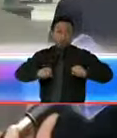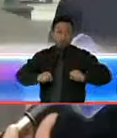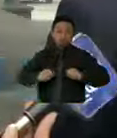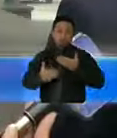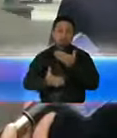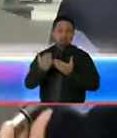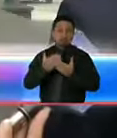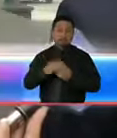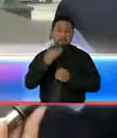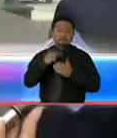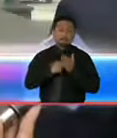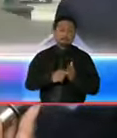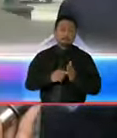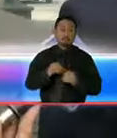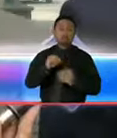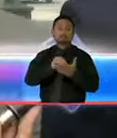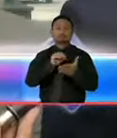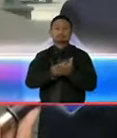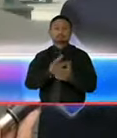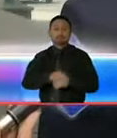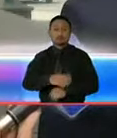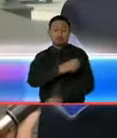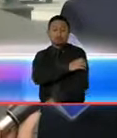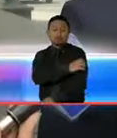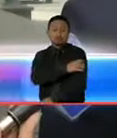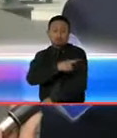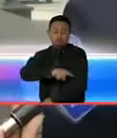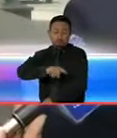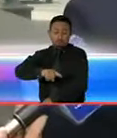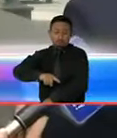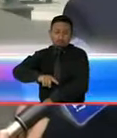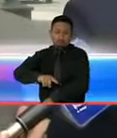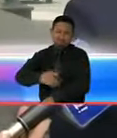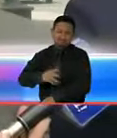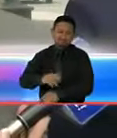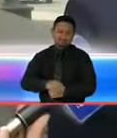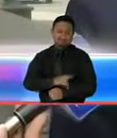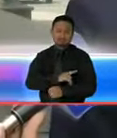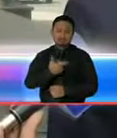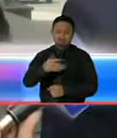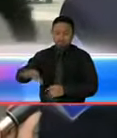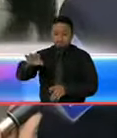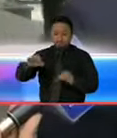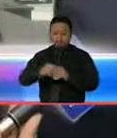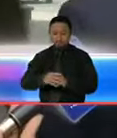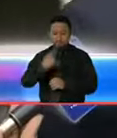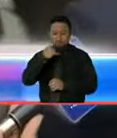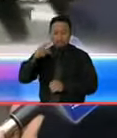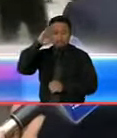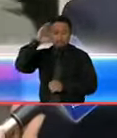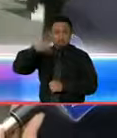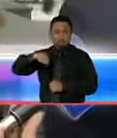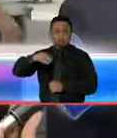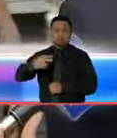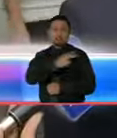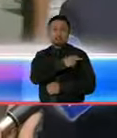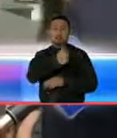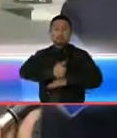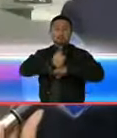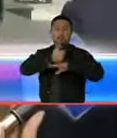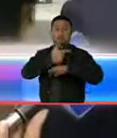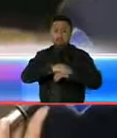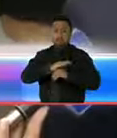Ahí vemos, por ejemplo, la aplicación del polígrafo, que no fue efectiva. Se encontraron dineros a un señor oficial en grado de capitán debajo